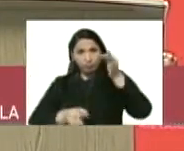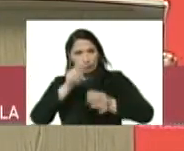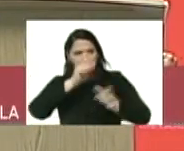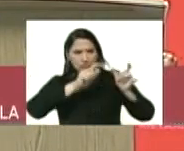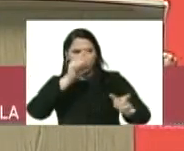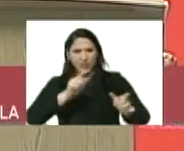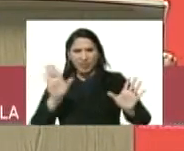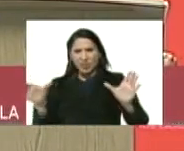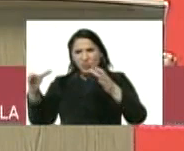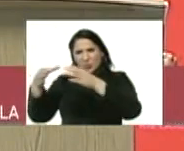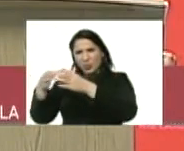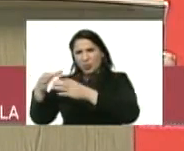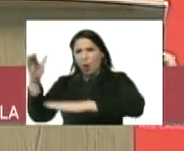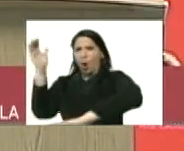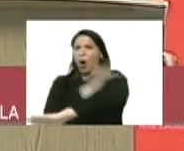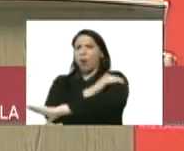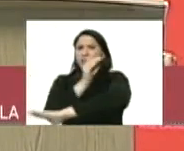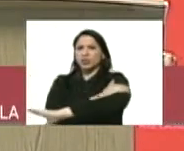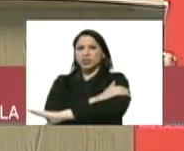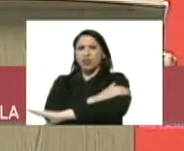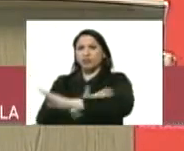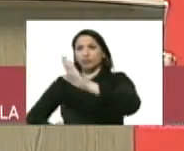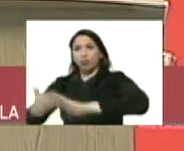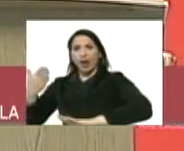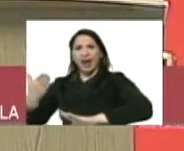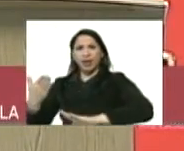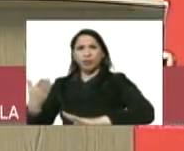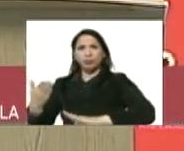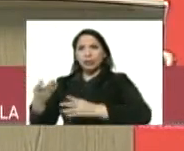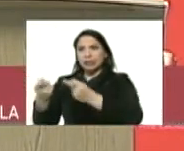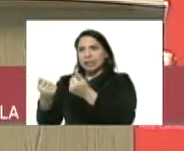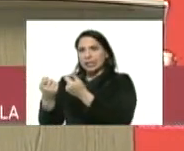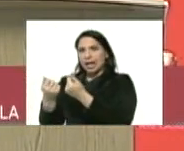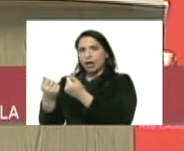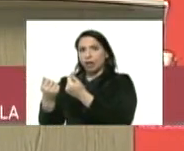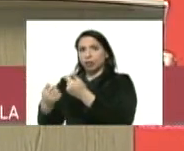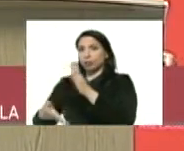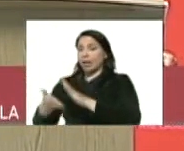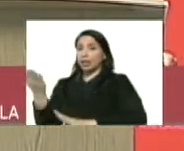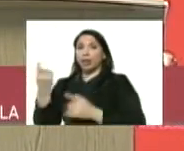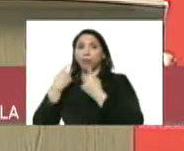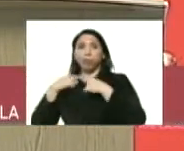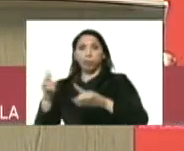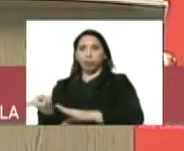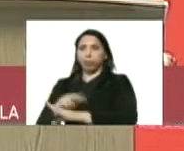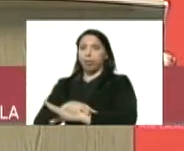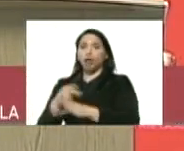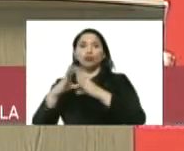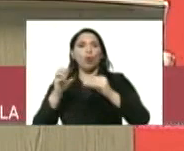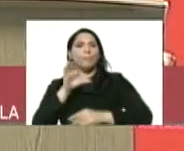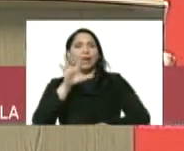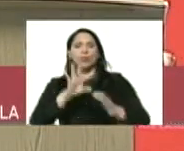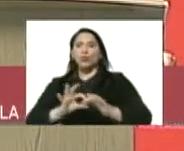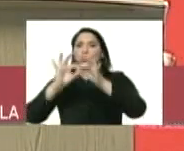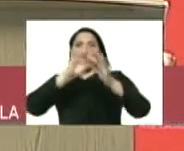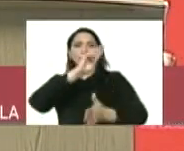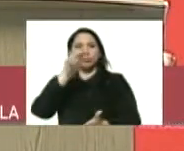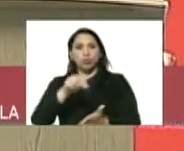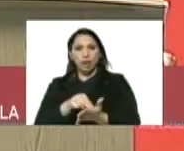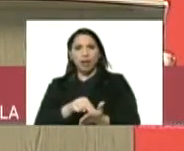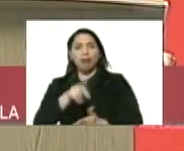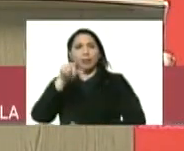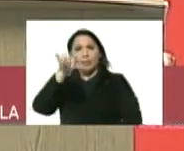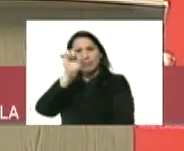criminal fueron por lana y salieron trasquilados. Así que todo el país en unión nacional, en